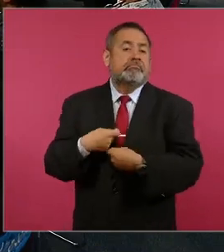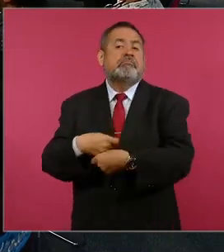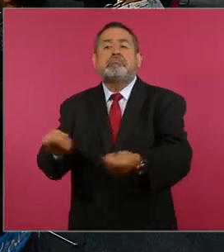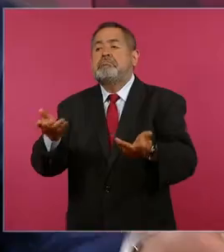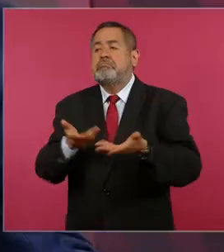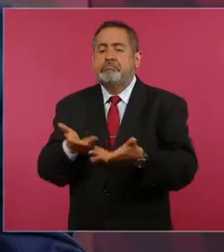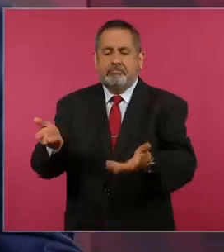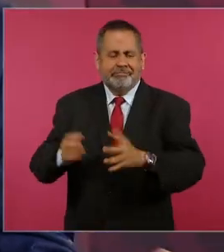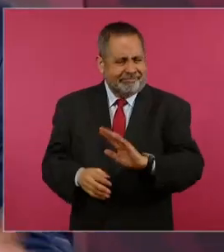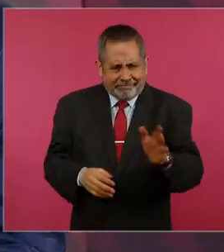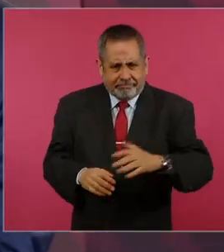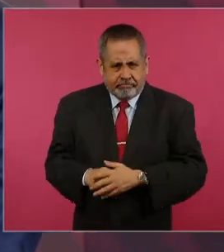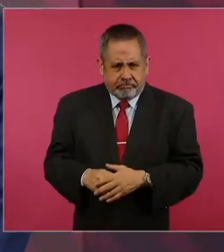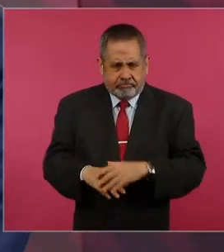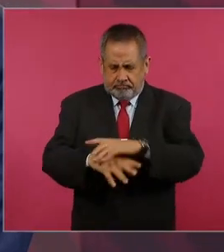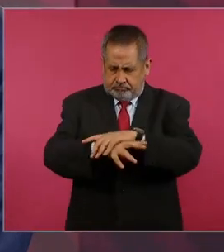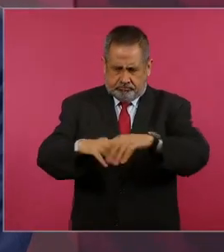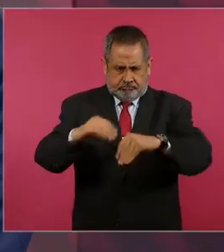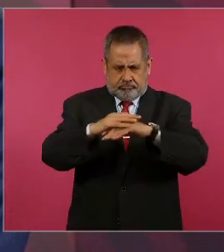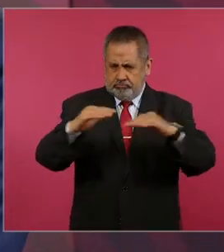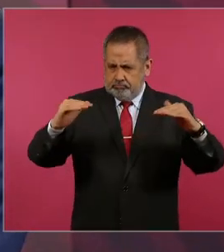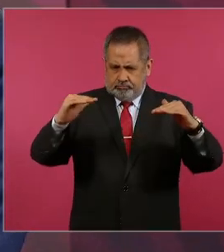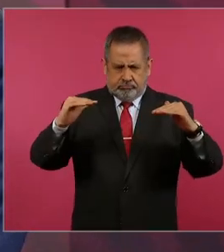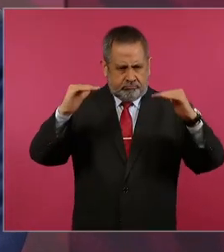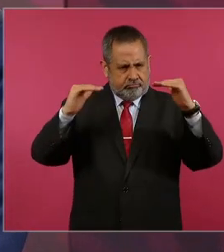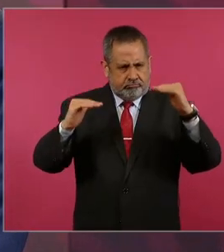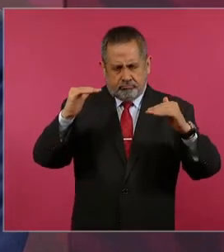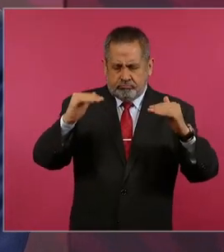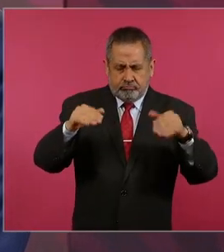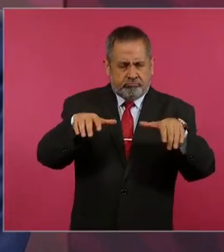¿Por qué no se buscan los equilibrios